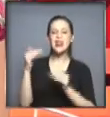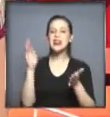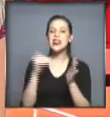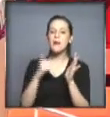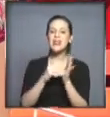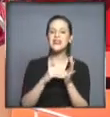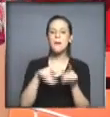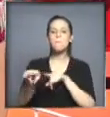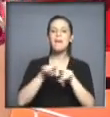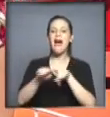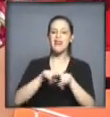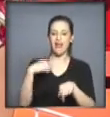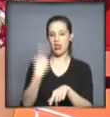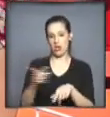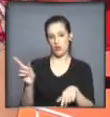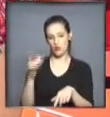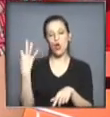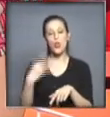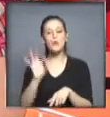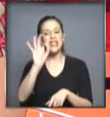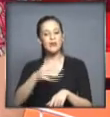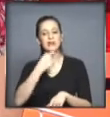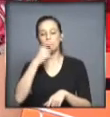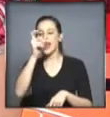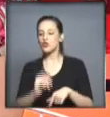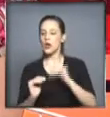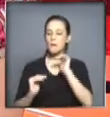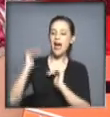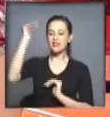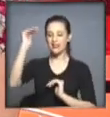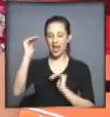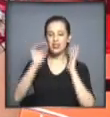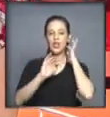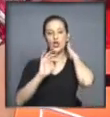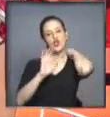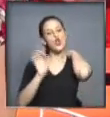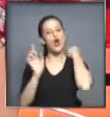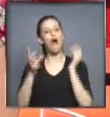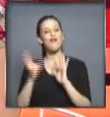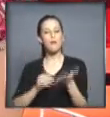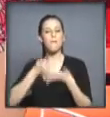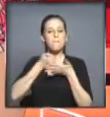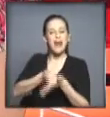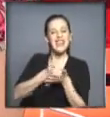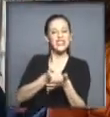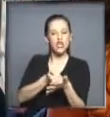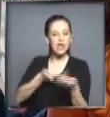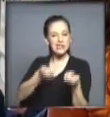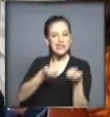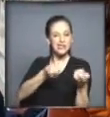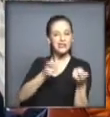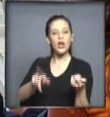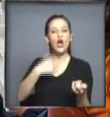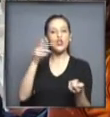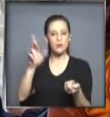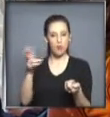pareja también hay cosas de poder, hay que ver si la persona que es más grande no ejerce algún tipo de presión sobre la persona. Pero se supone